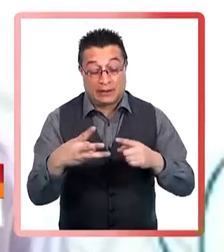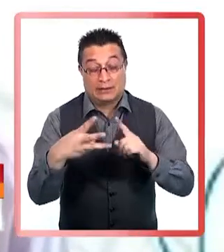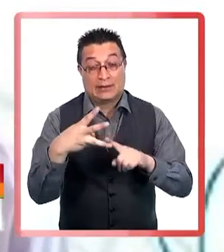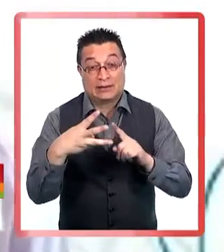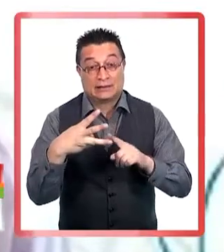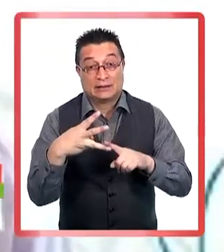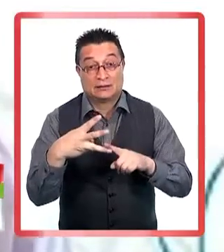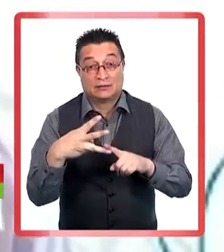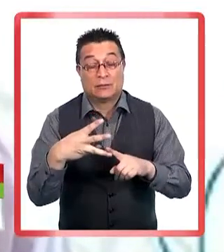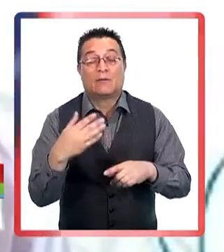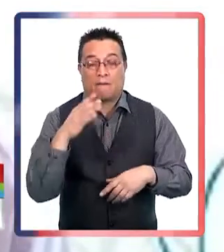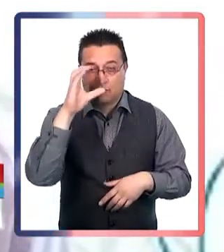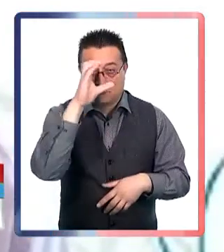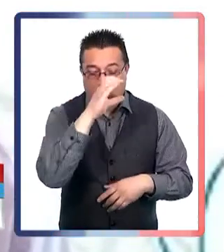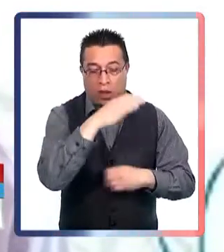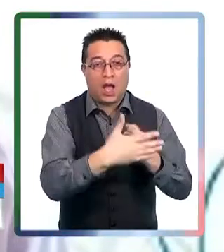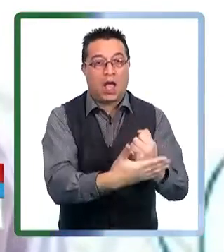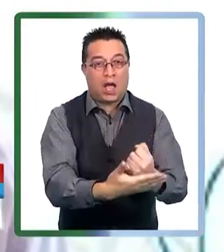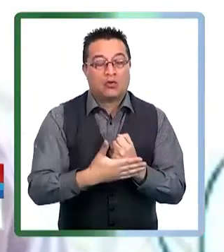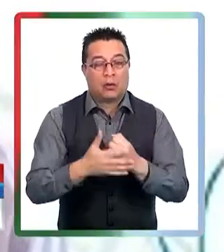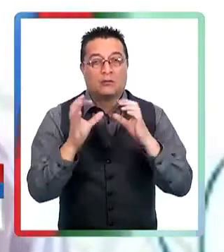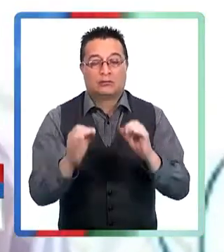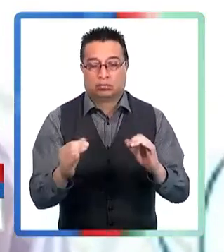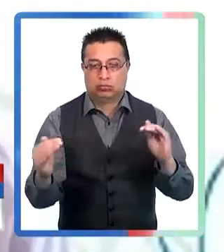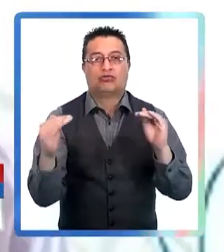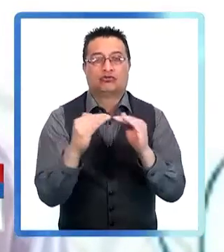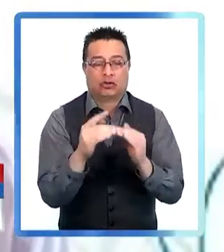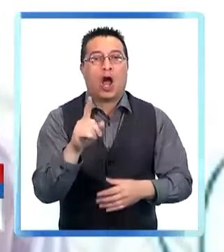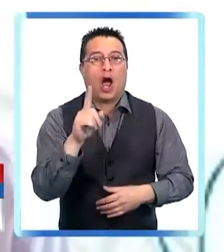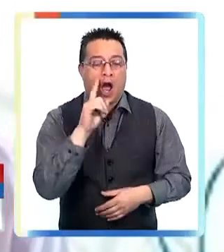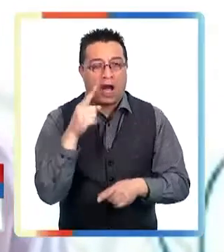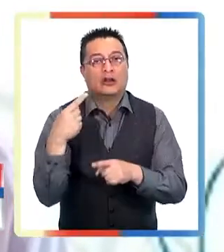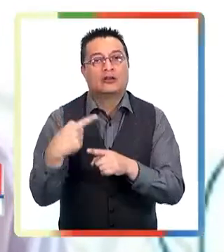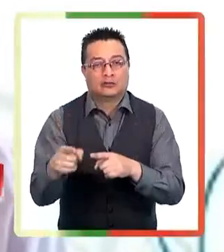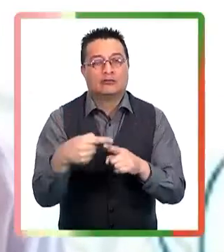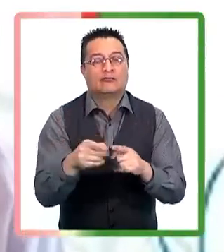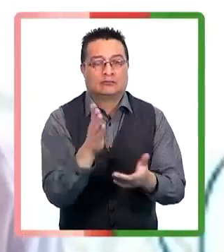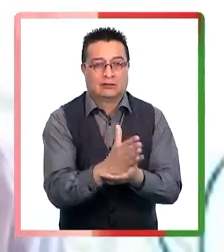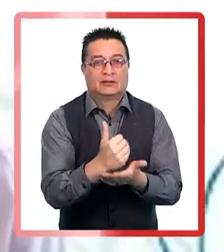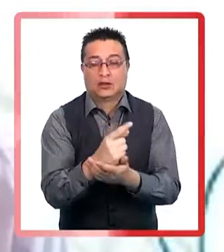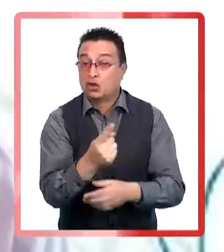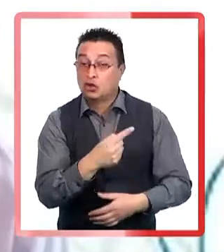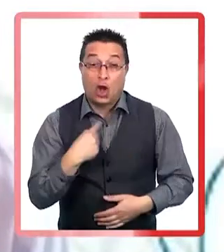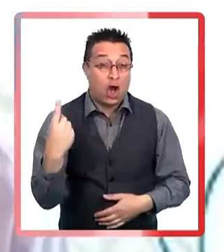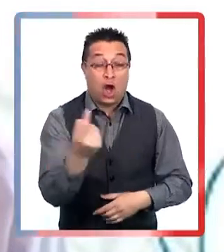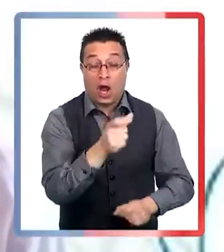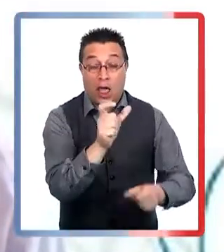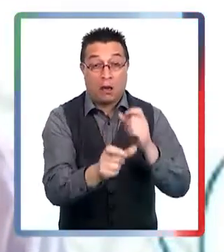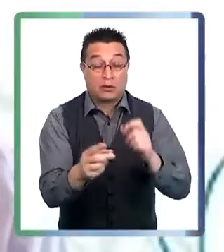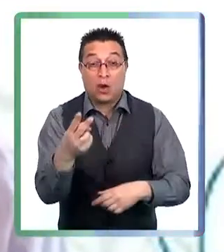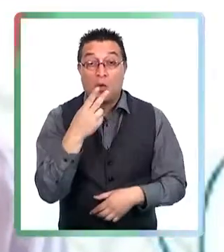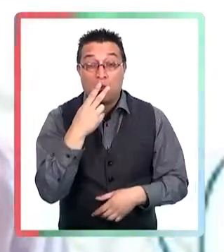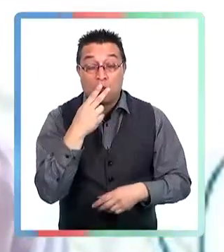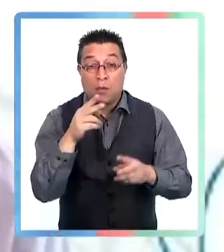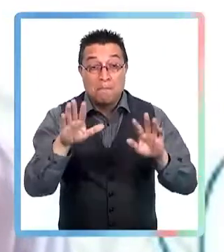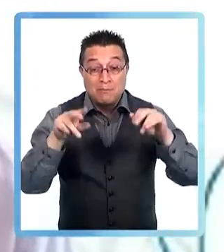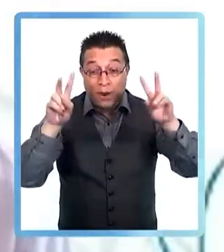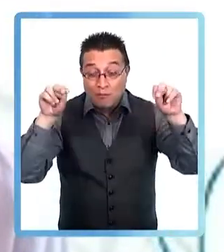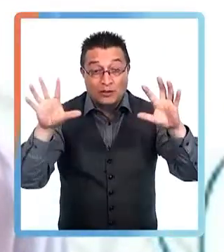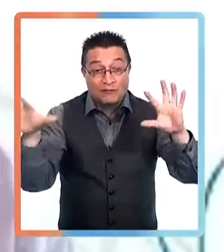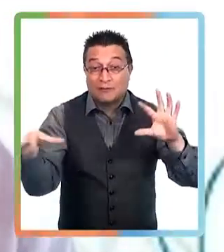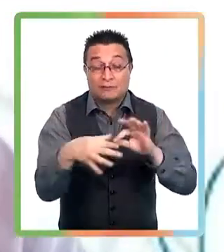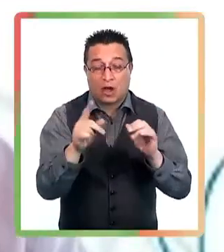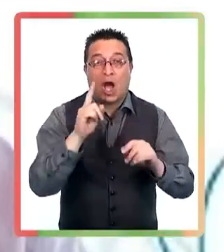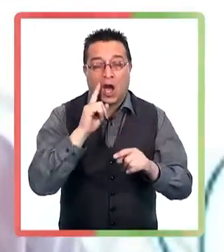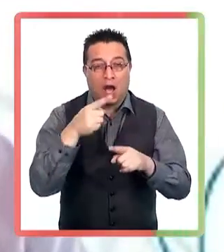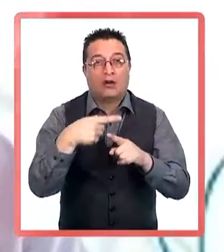Y lo tercero, ¿no es cierto?, busquen la ayuda adecuada porque existen distintas estrategias. No todas las personas fuman por las mismas razones